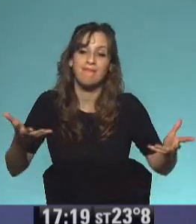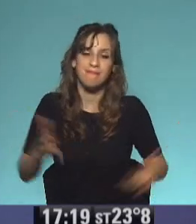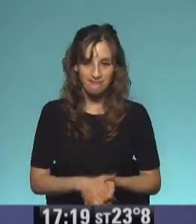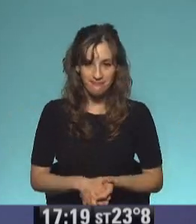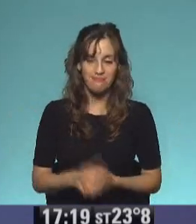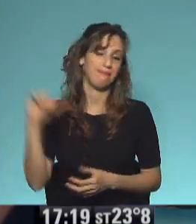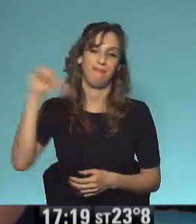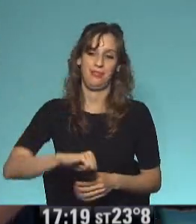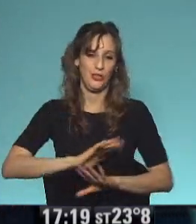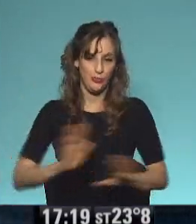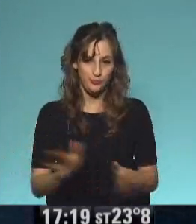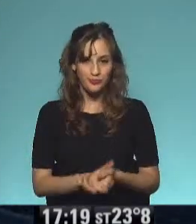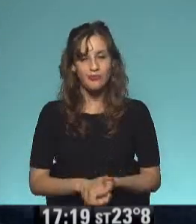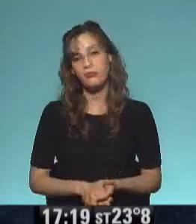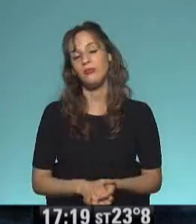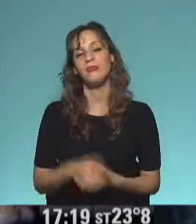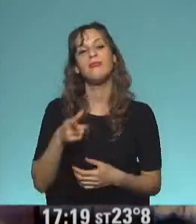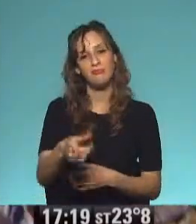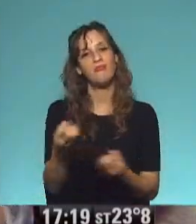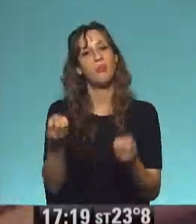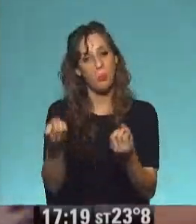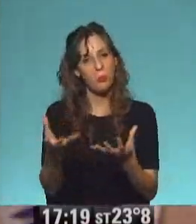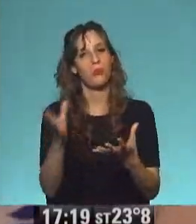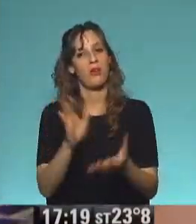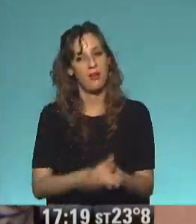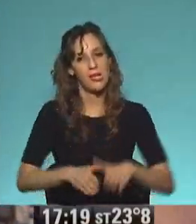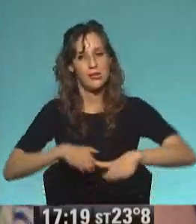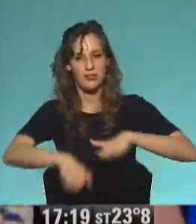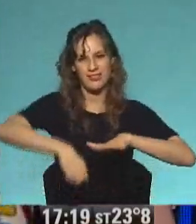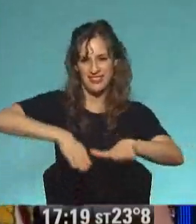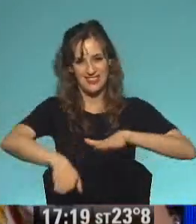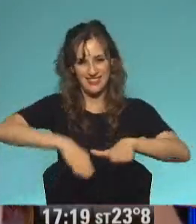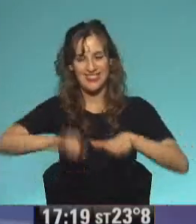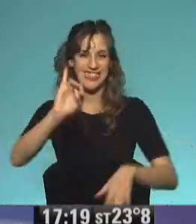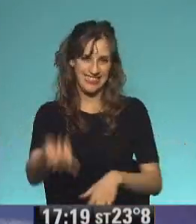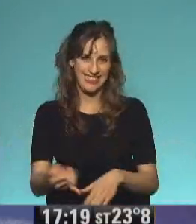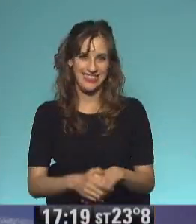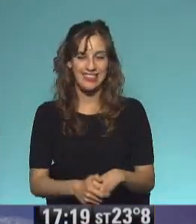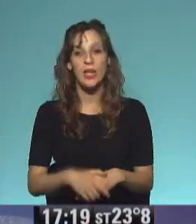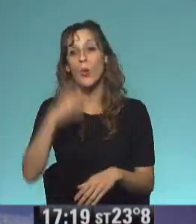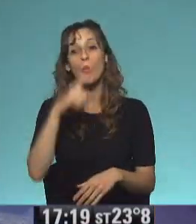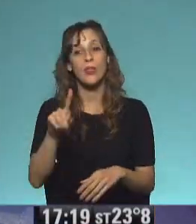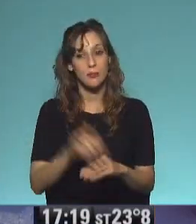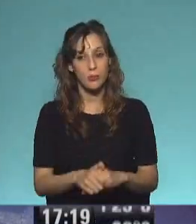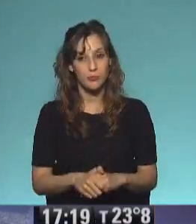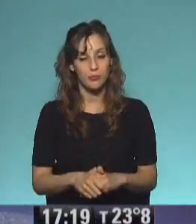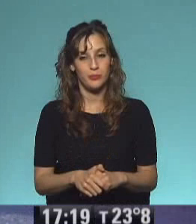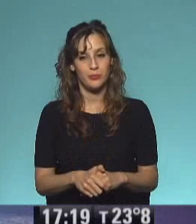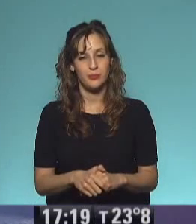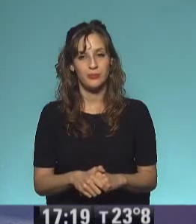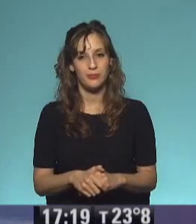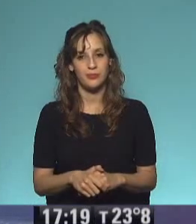Muy bien, encontró la estrategia de los patines. Ah, qué pena, porque había bueno, solo 7. Vamos con la última, vamos sí, en vamos. Casa, ¿eh?